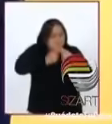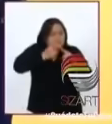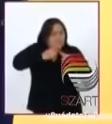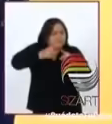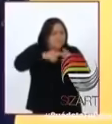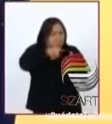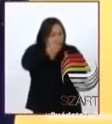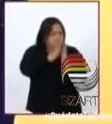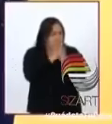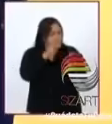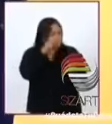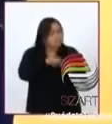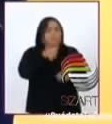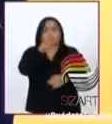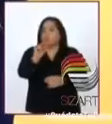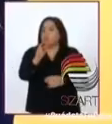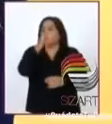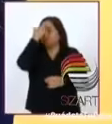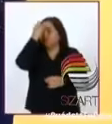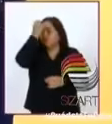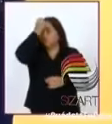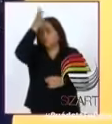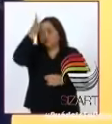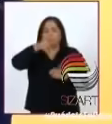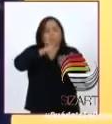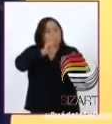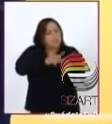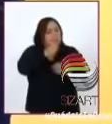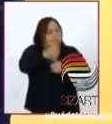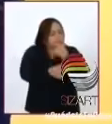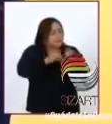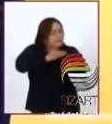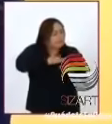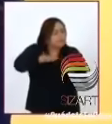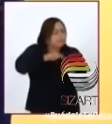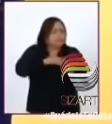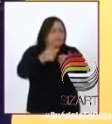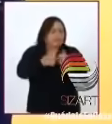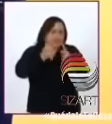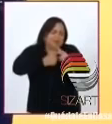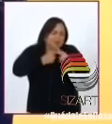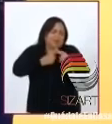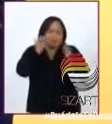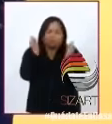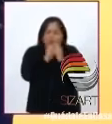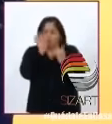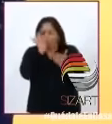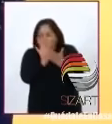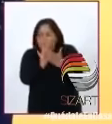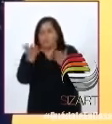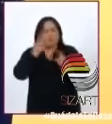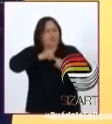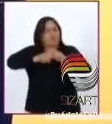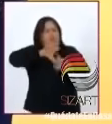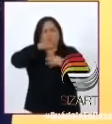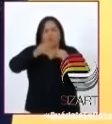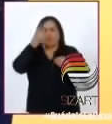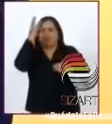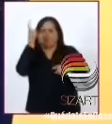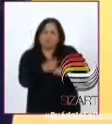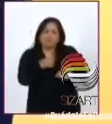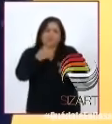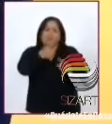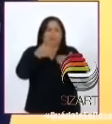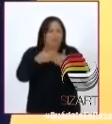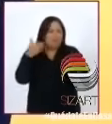No olviden repasar los algoritmos de multiplicación y división con fracciones y decimales positivos que